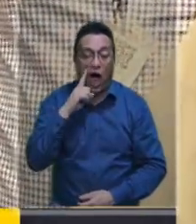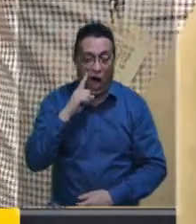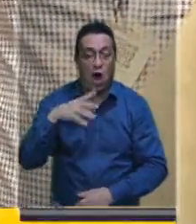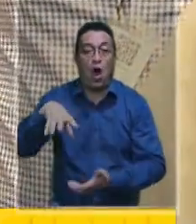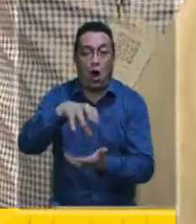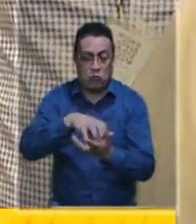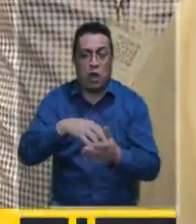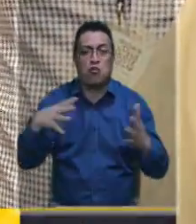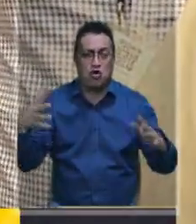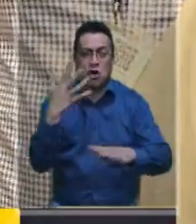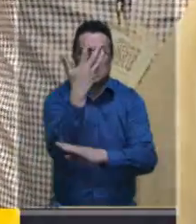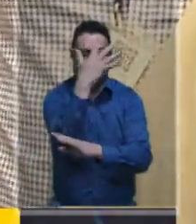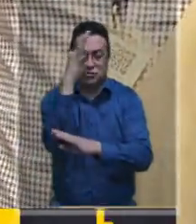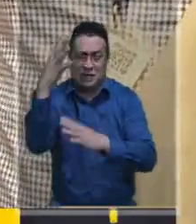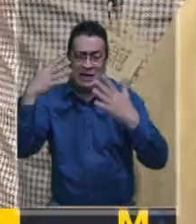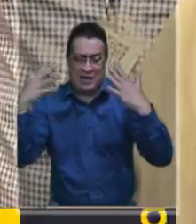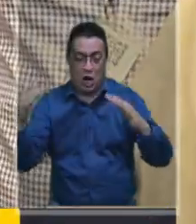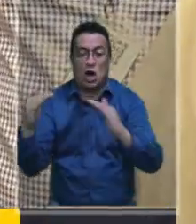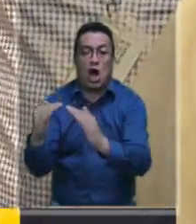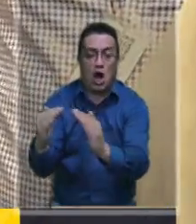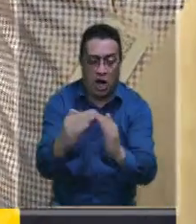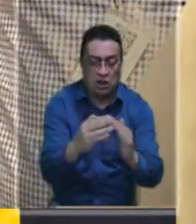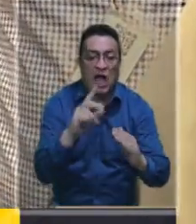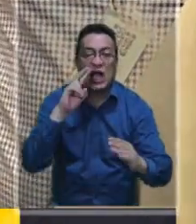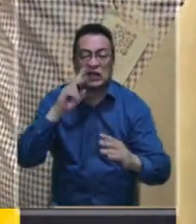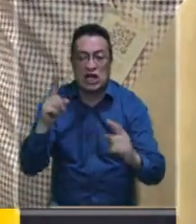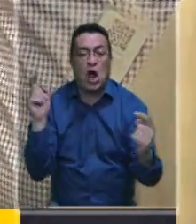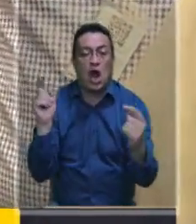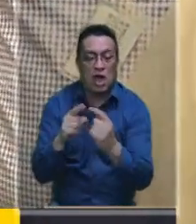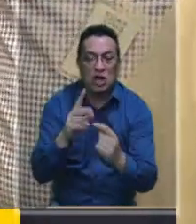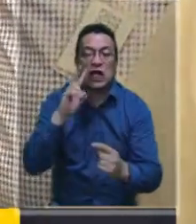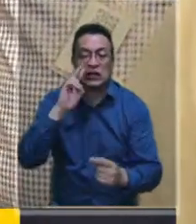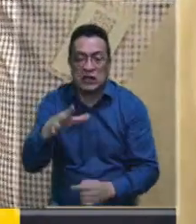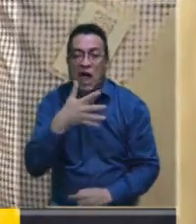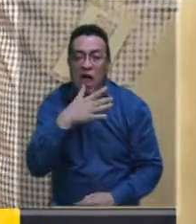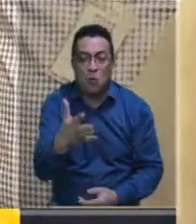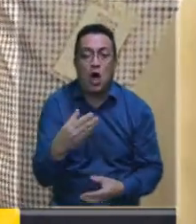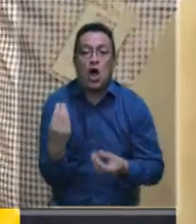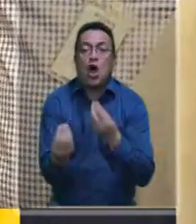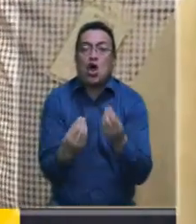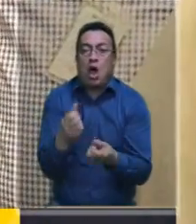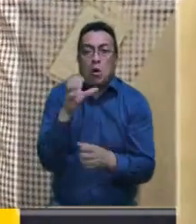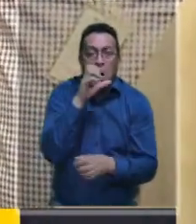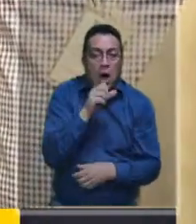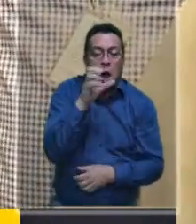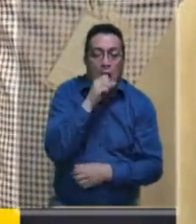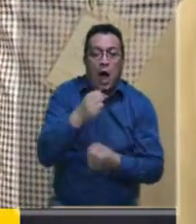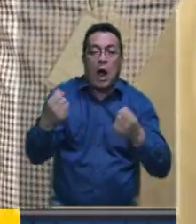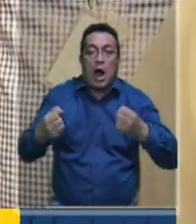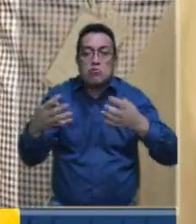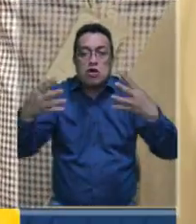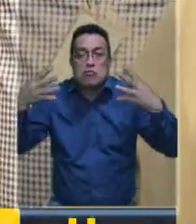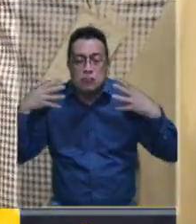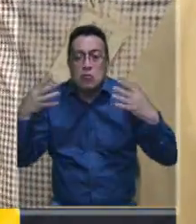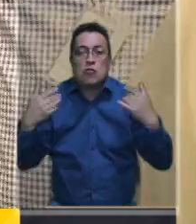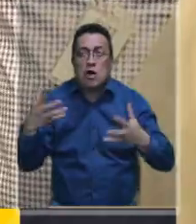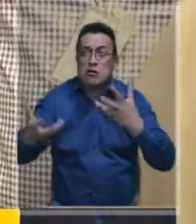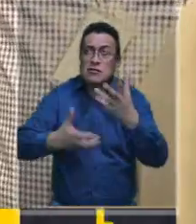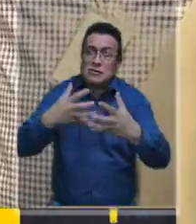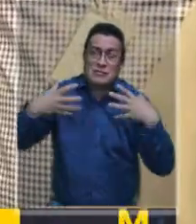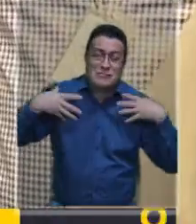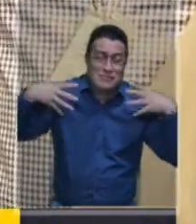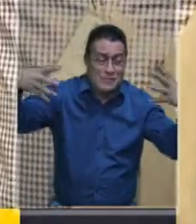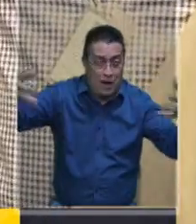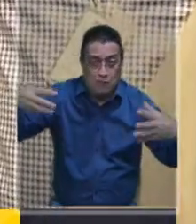plantaciones forestales con unas casas adentro, sin red de conectividad, sin red de agua. ¿Cómo vamos a resistir con camiones de aljibe un mega incendio forestal con